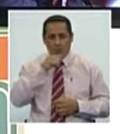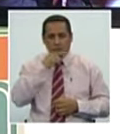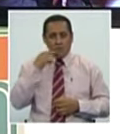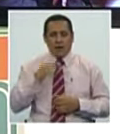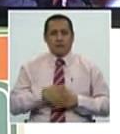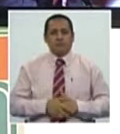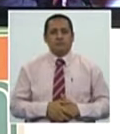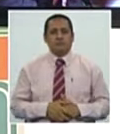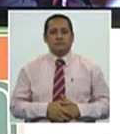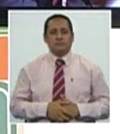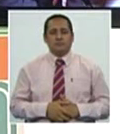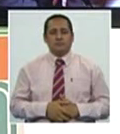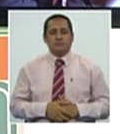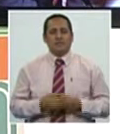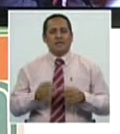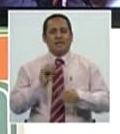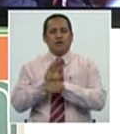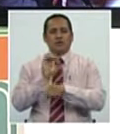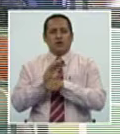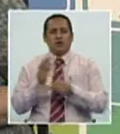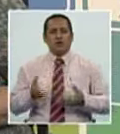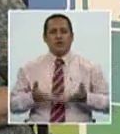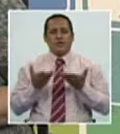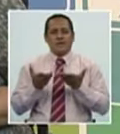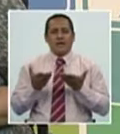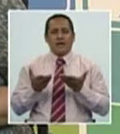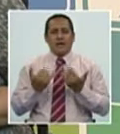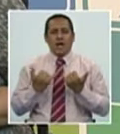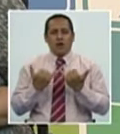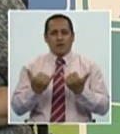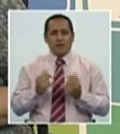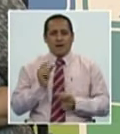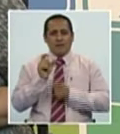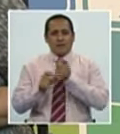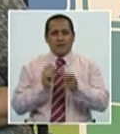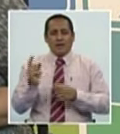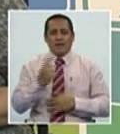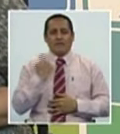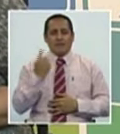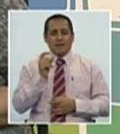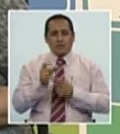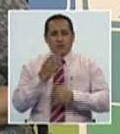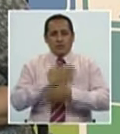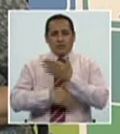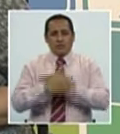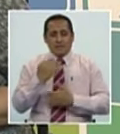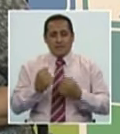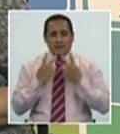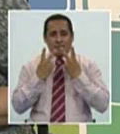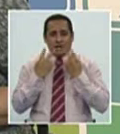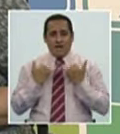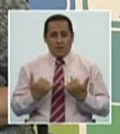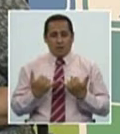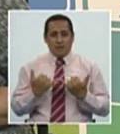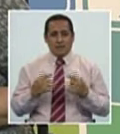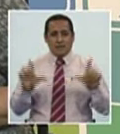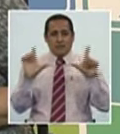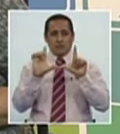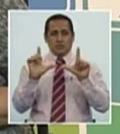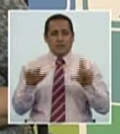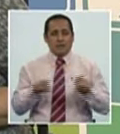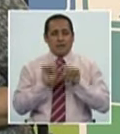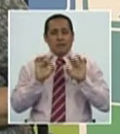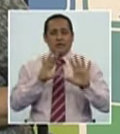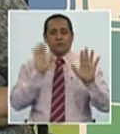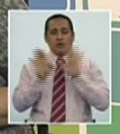regular o hijo de asegurado regular. ¿Qué recomendaciones le podría dar a usted, doctor Albañil, a las personas con discapacidad que nos están viendo y